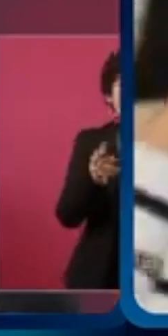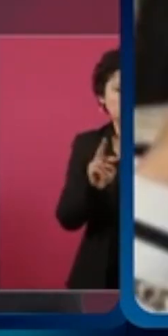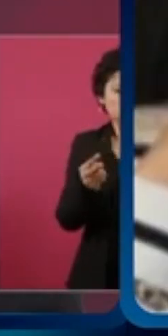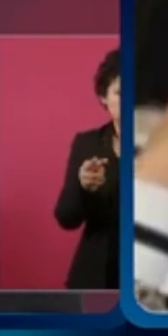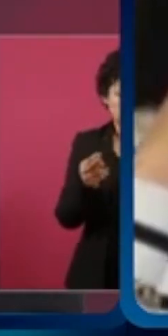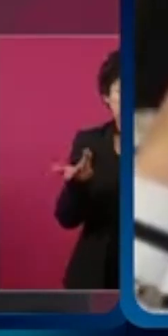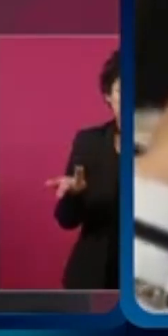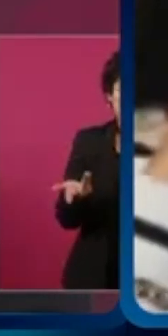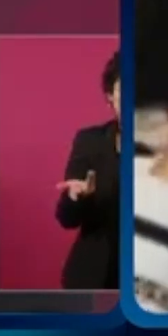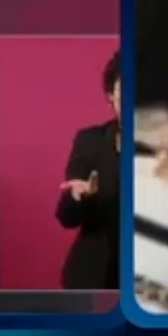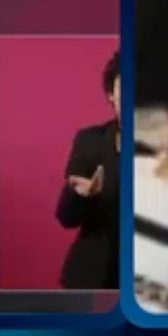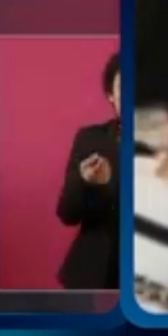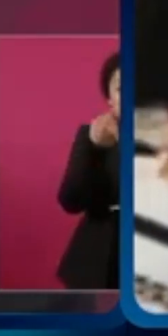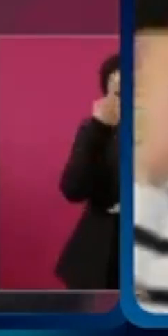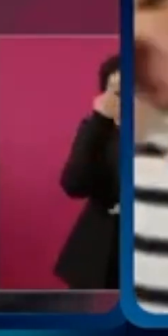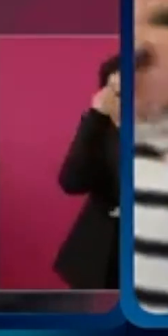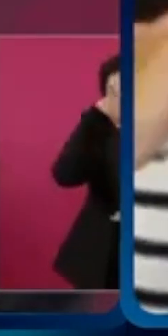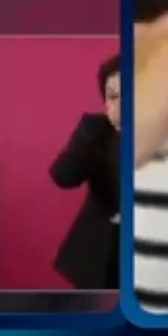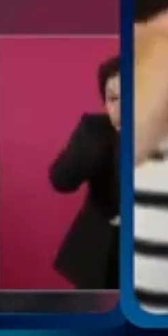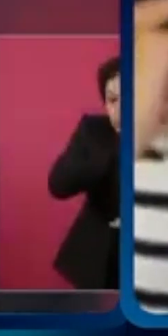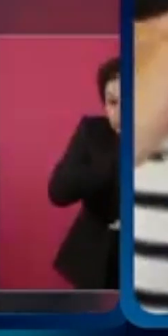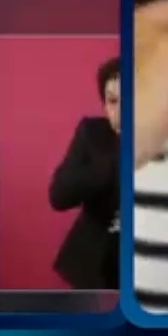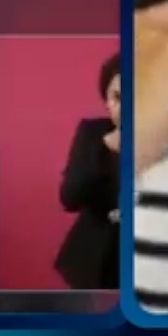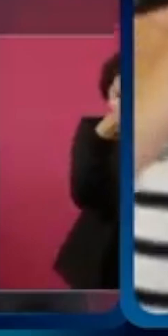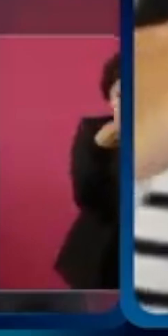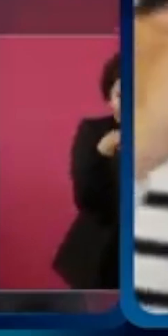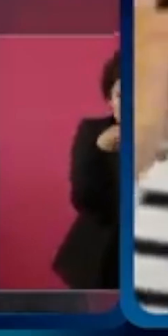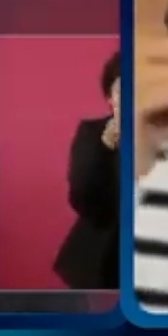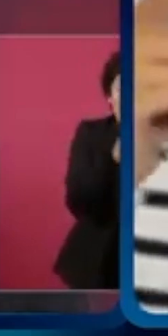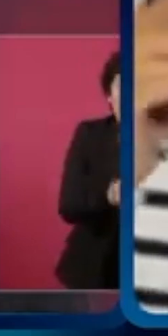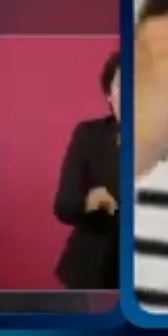Para mí lo más importante en estos tiempos